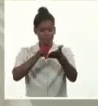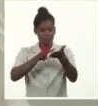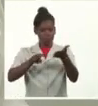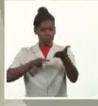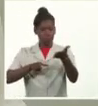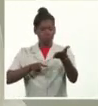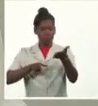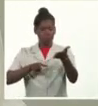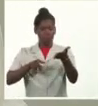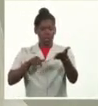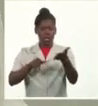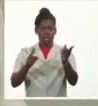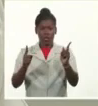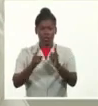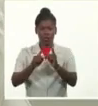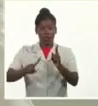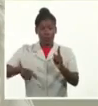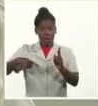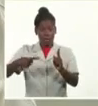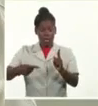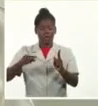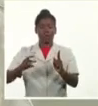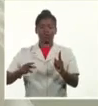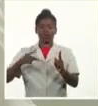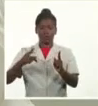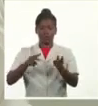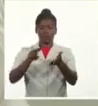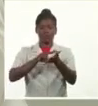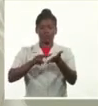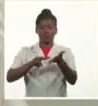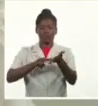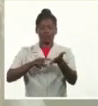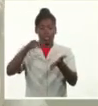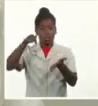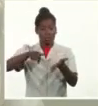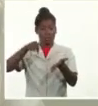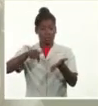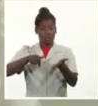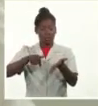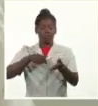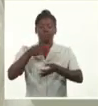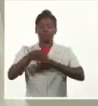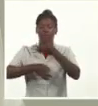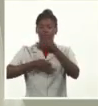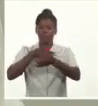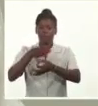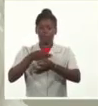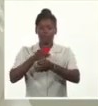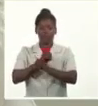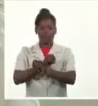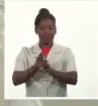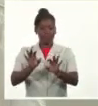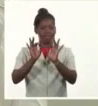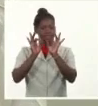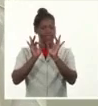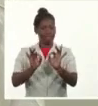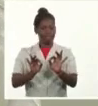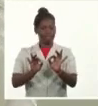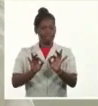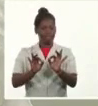segundo comunicado, pero el de hoy habla por sí mismo. Su contenido